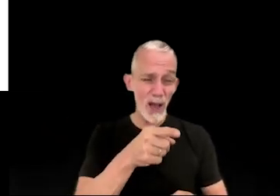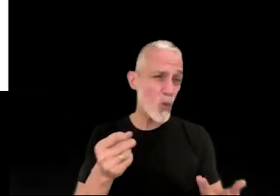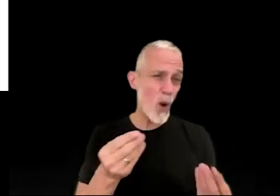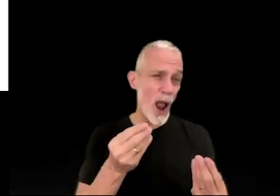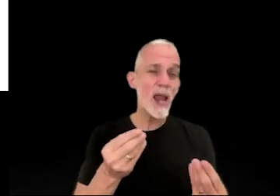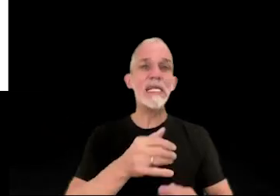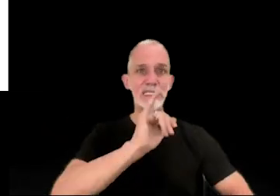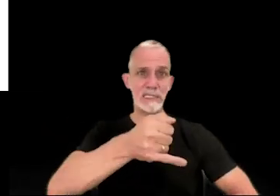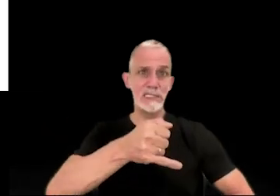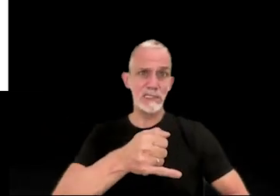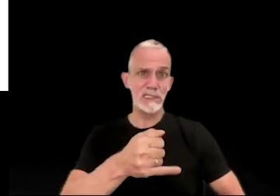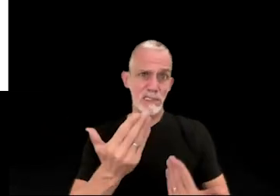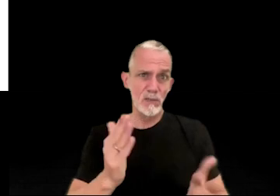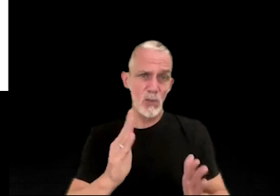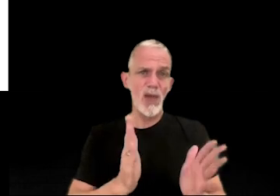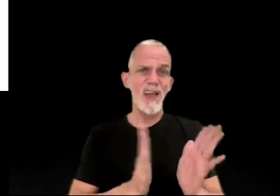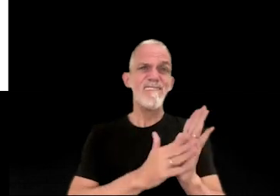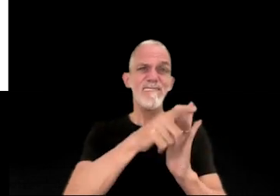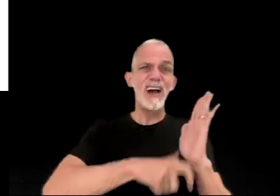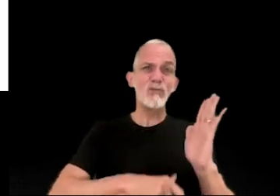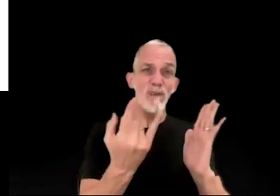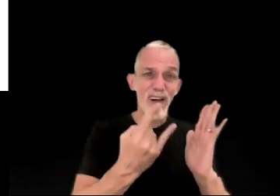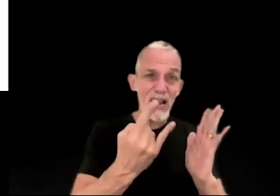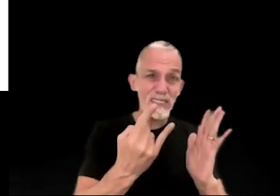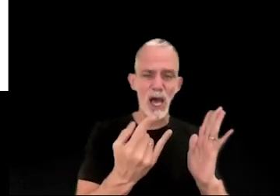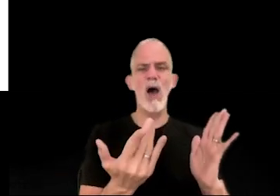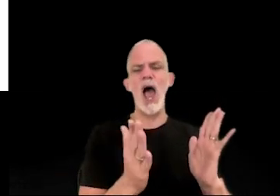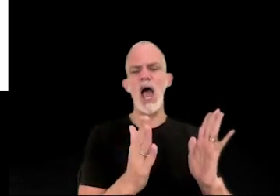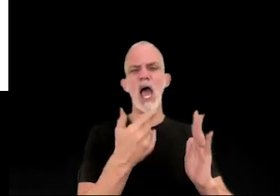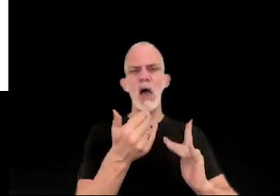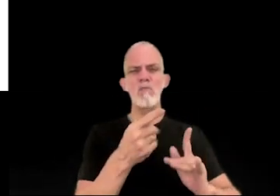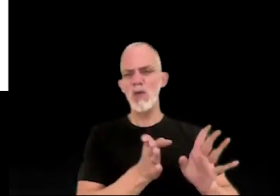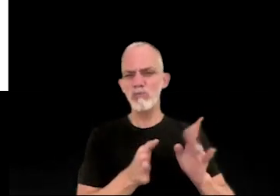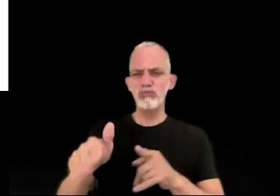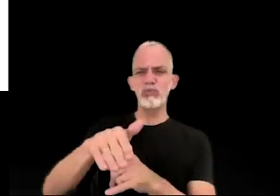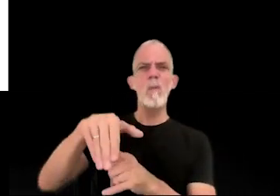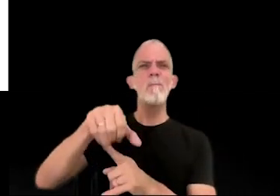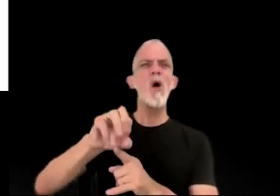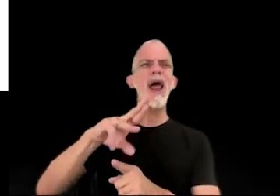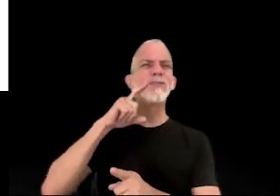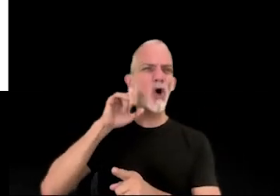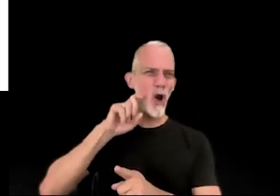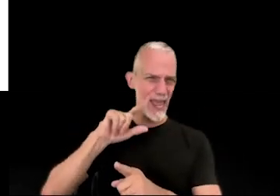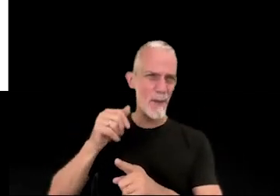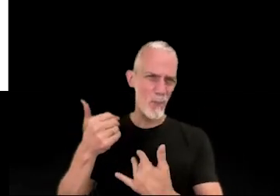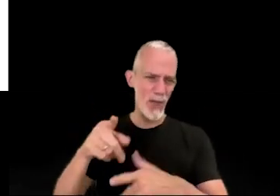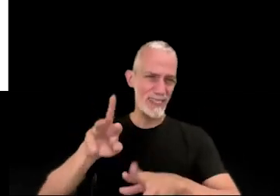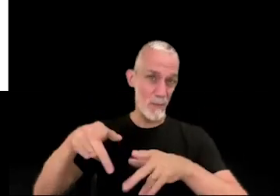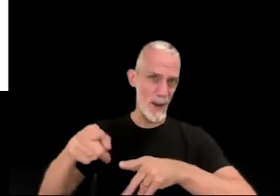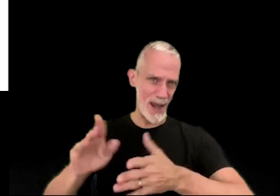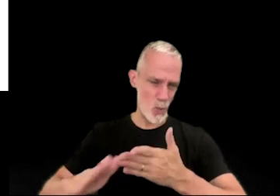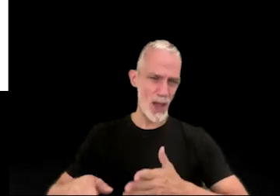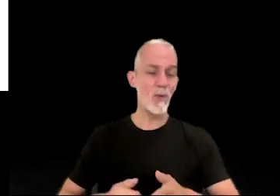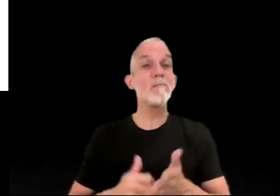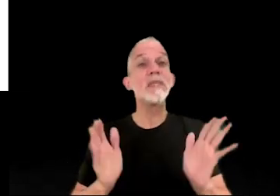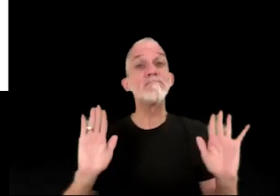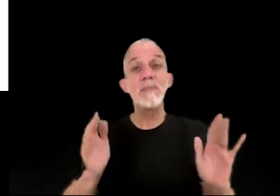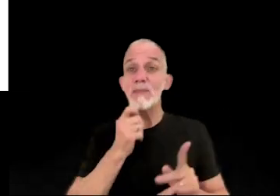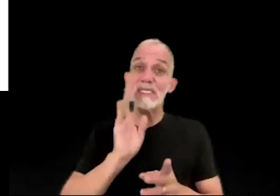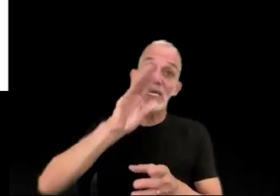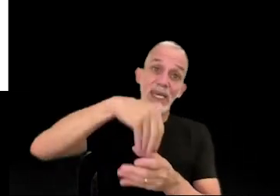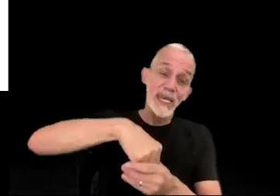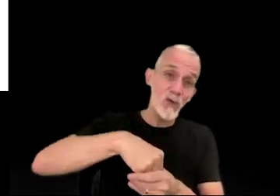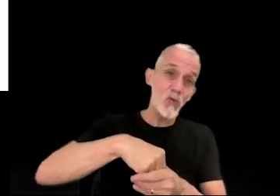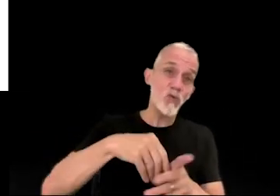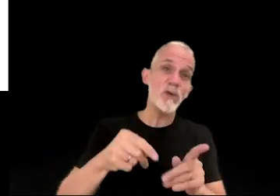sí, la facturación apócrifa podría ir tranquilamente por moratoria. Podríamos después ver si podría ingresar